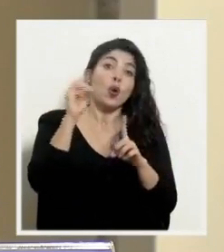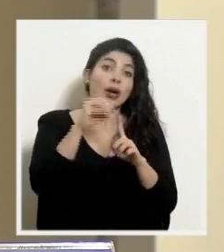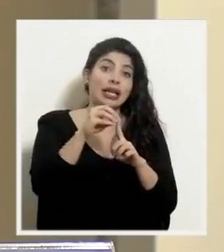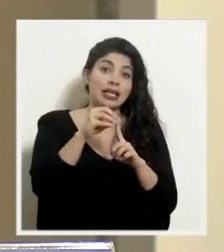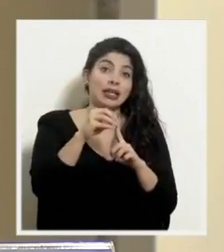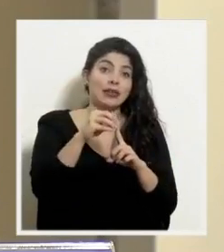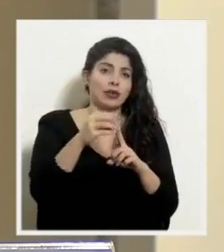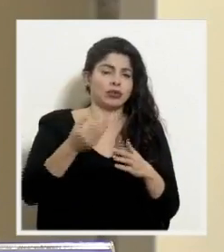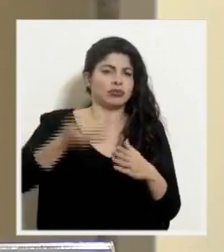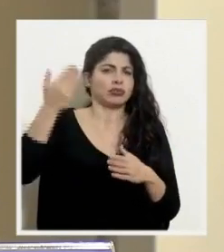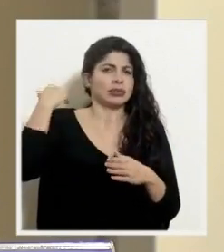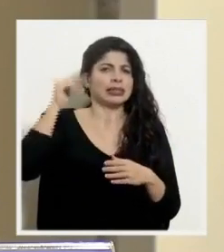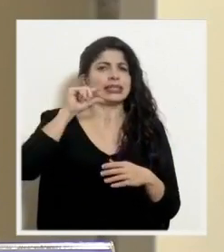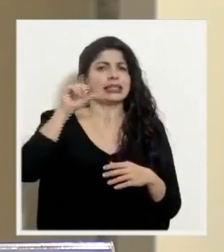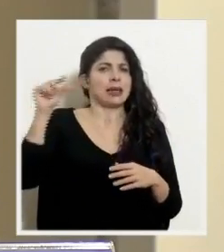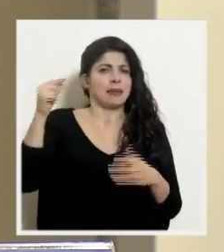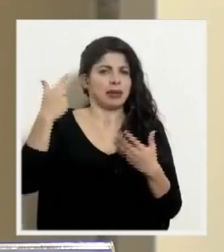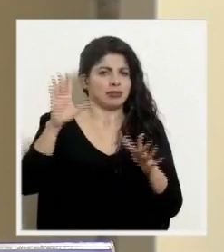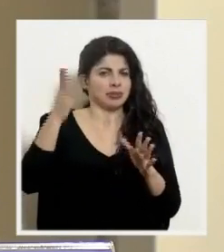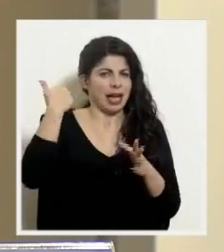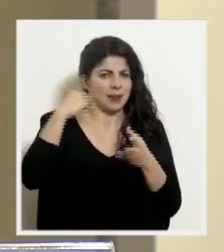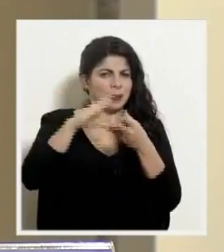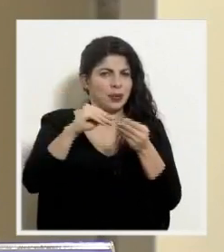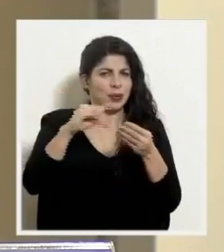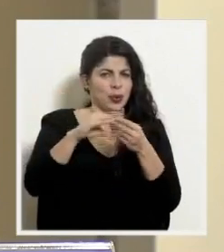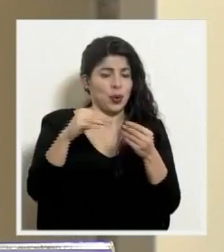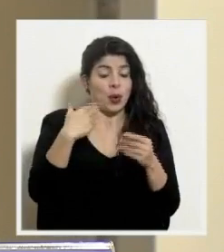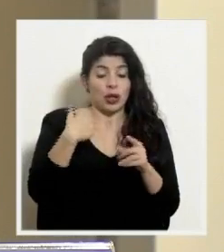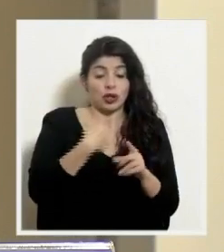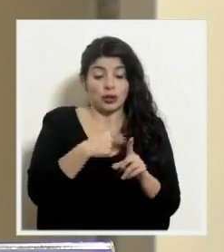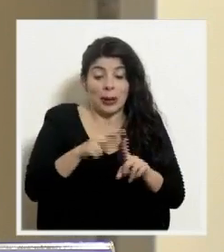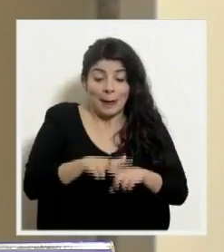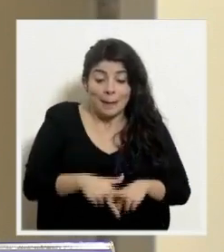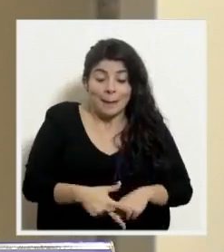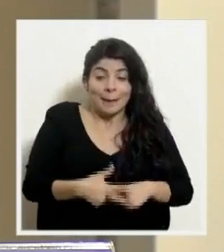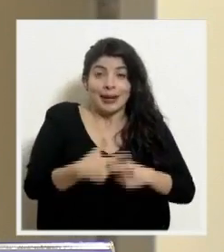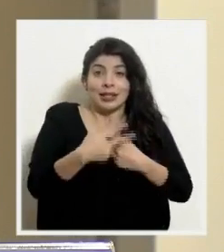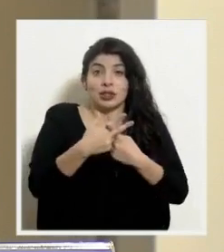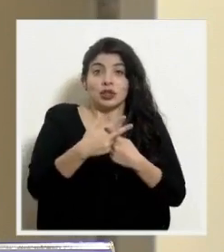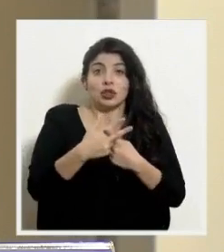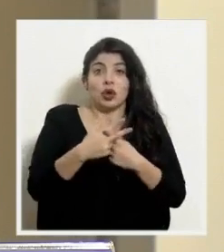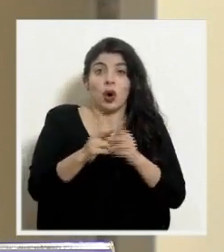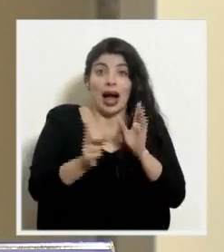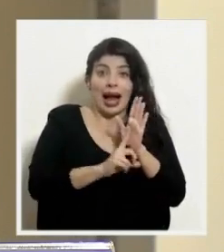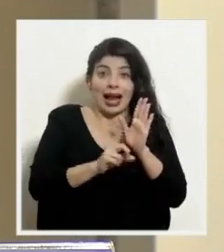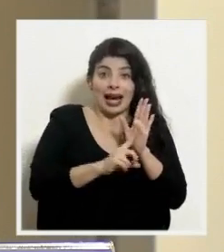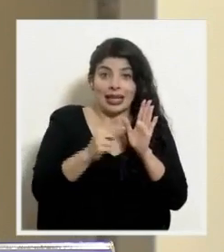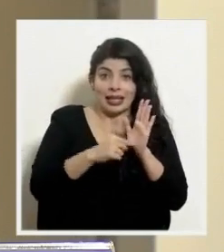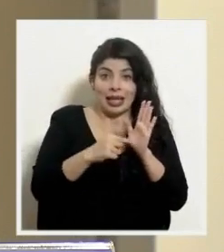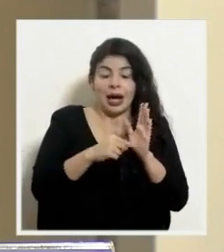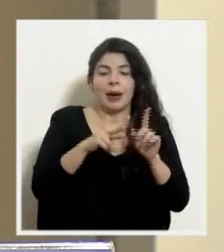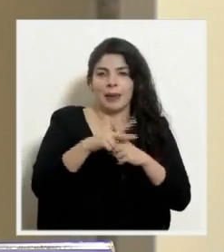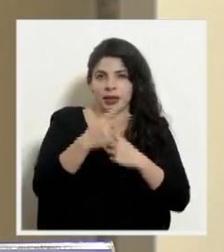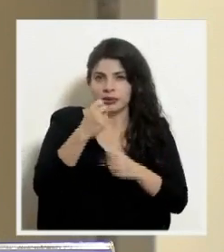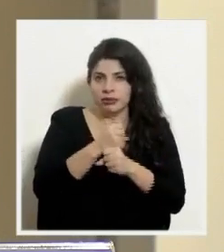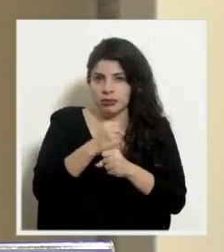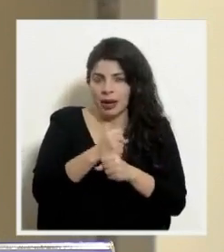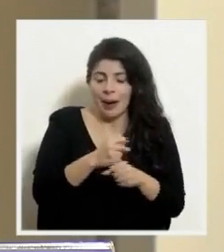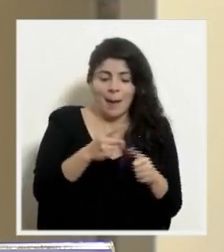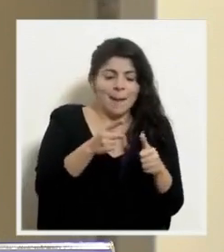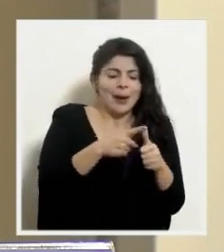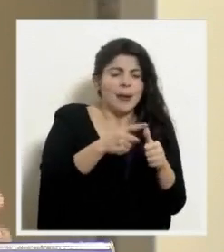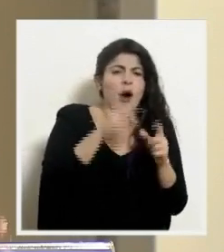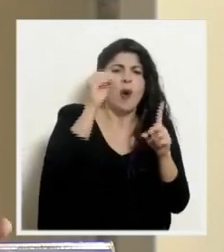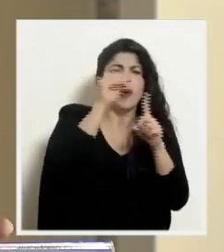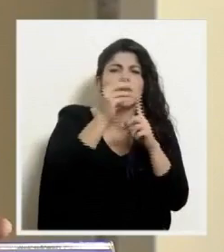compartimos hace ya varias semanas cuando empezamos a tener esta condición de alerta. Uno, el primer objetivo era